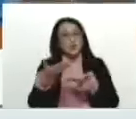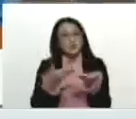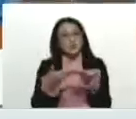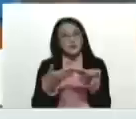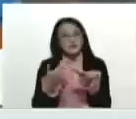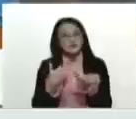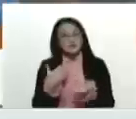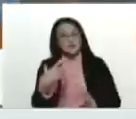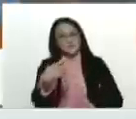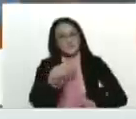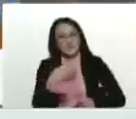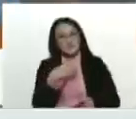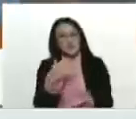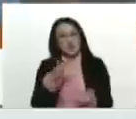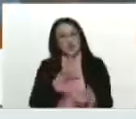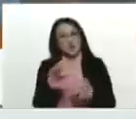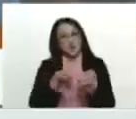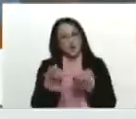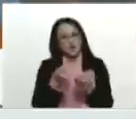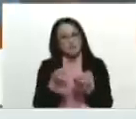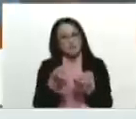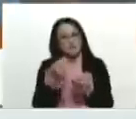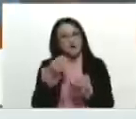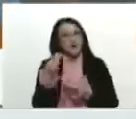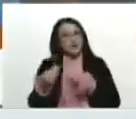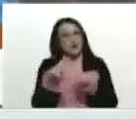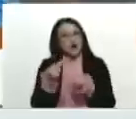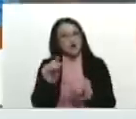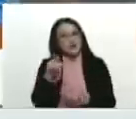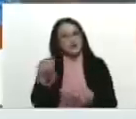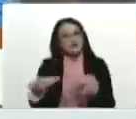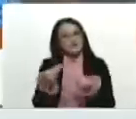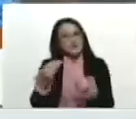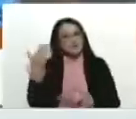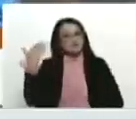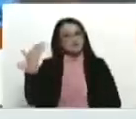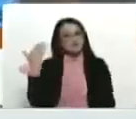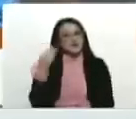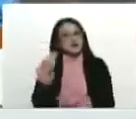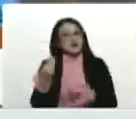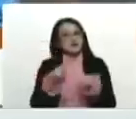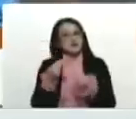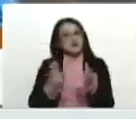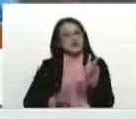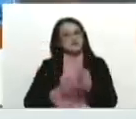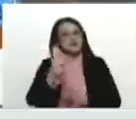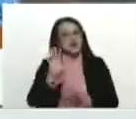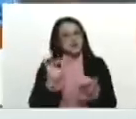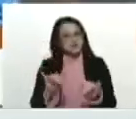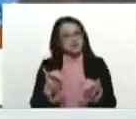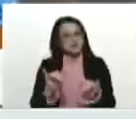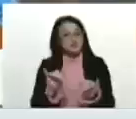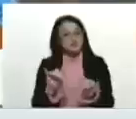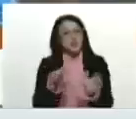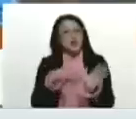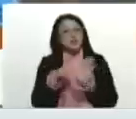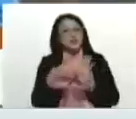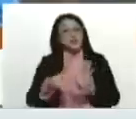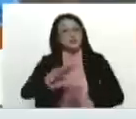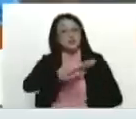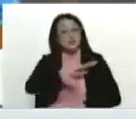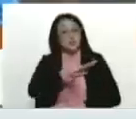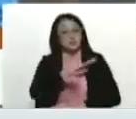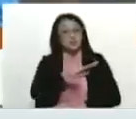y Premio Nobel de economía no hagan lo que predican hagan lo que hicieron cuando tenían nuestro nivel de desarrollo tenemos los derechos de propiedad